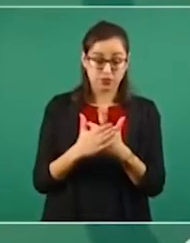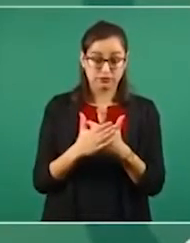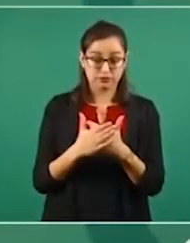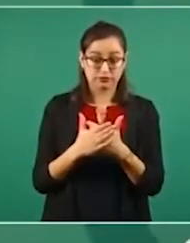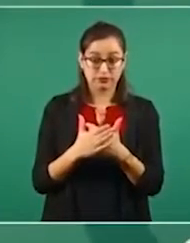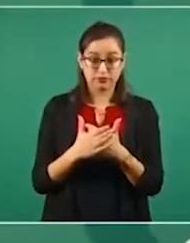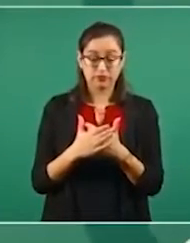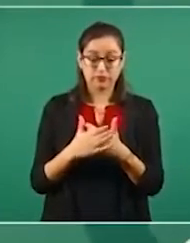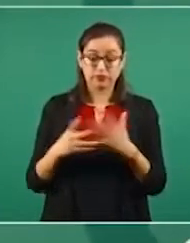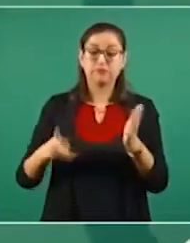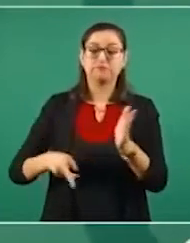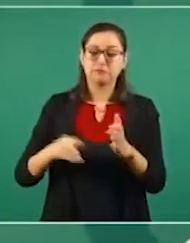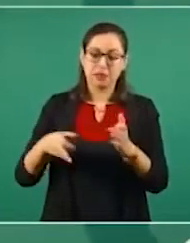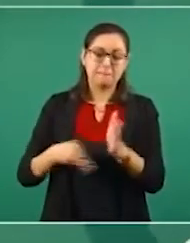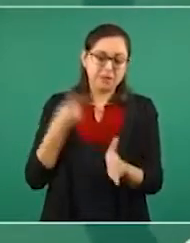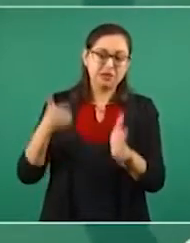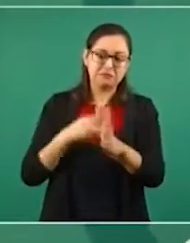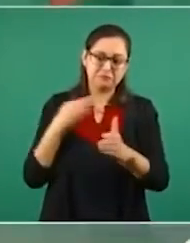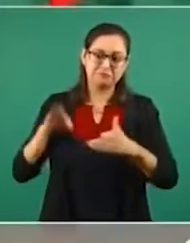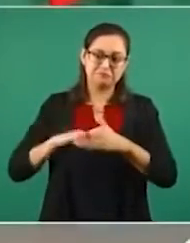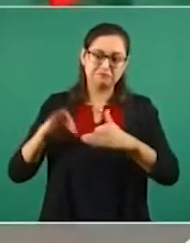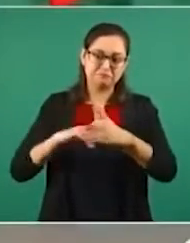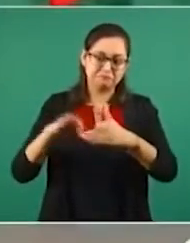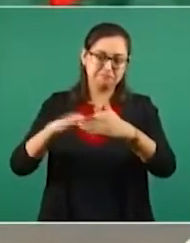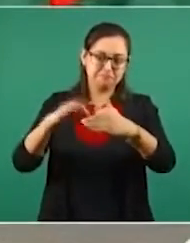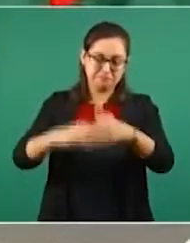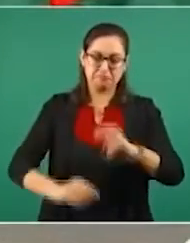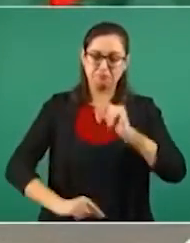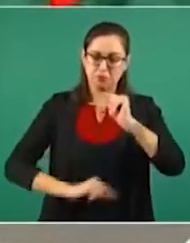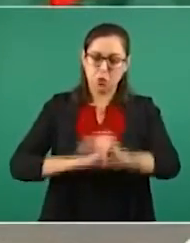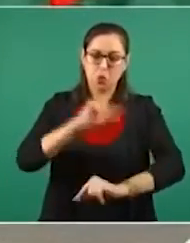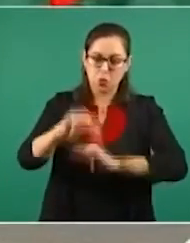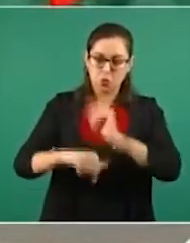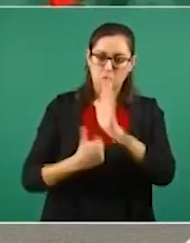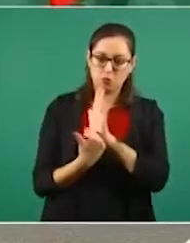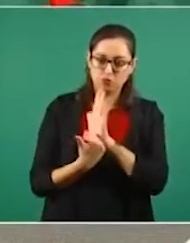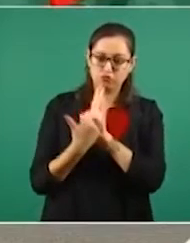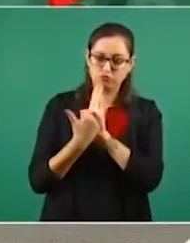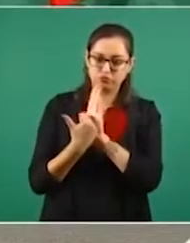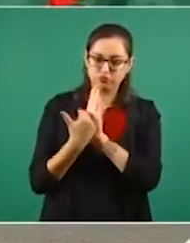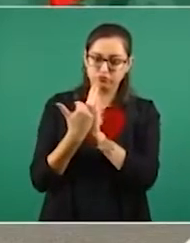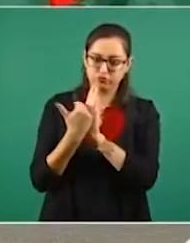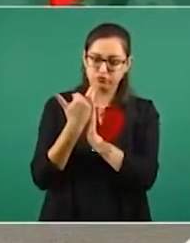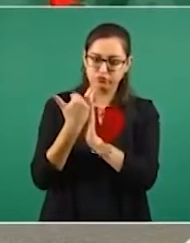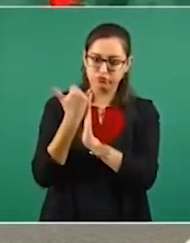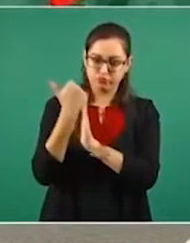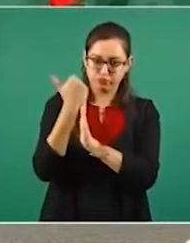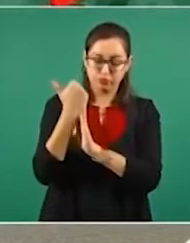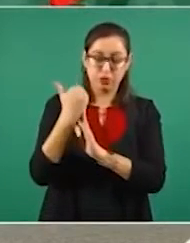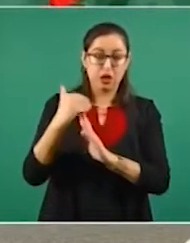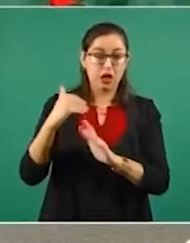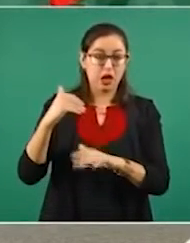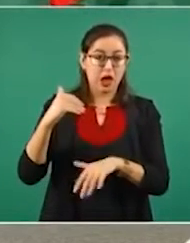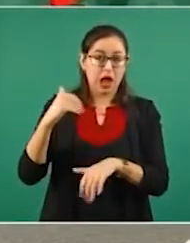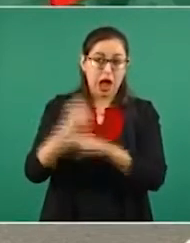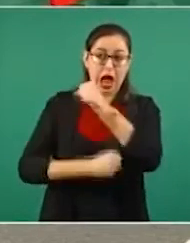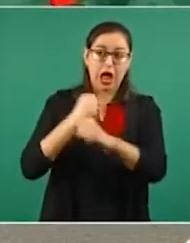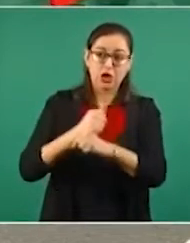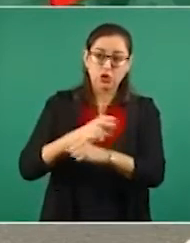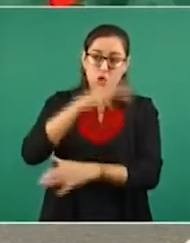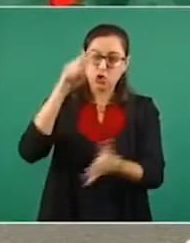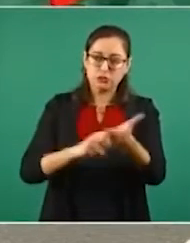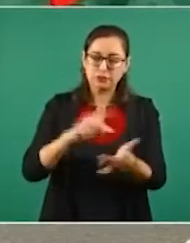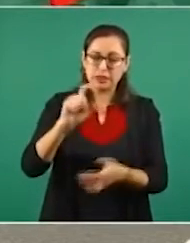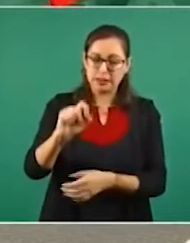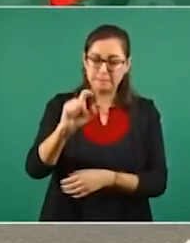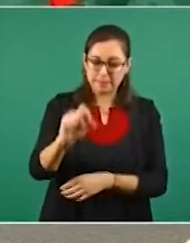porque va a ser periódico, hasta llegar a principios del 24,